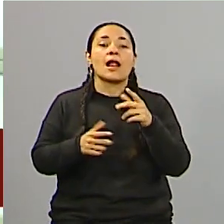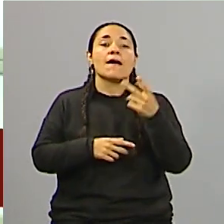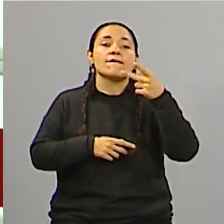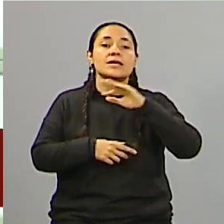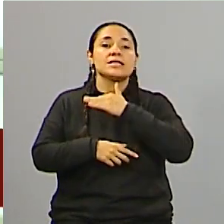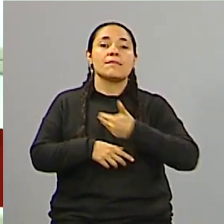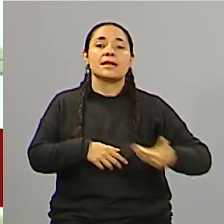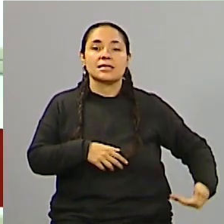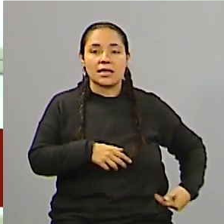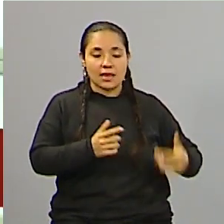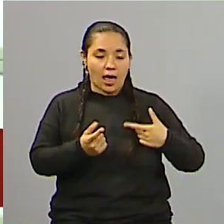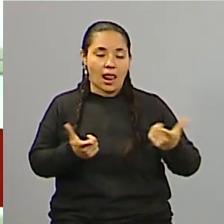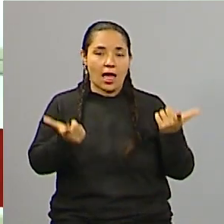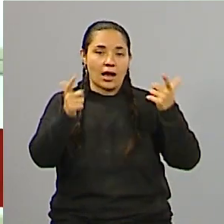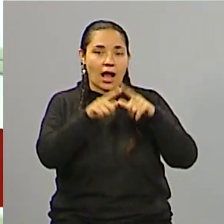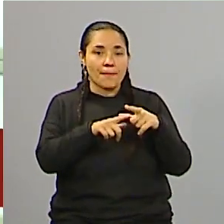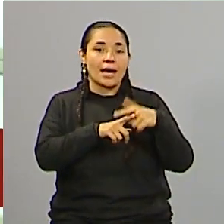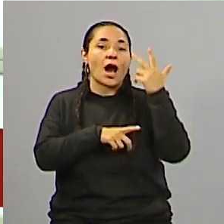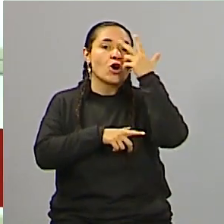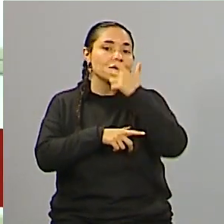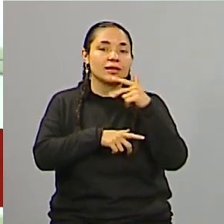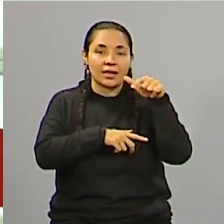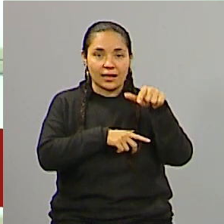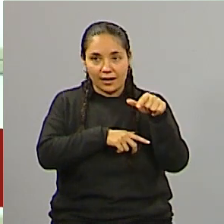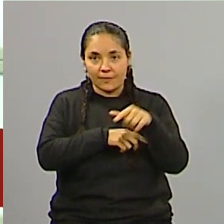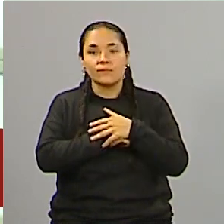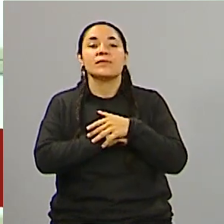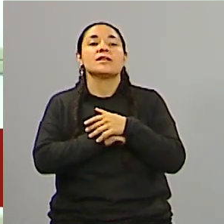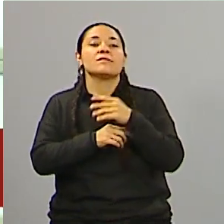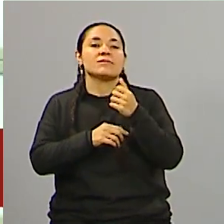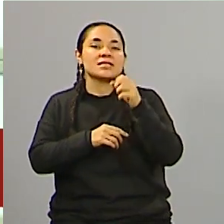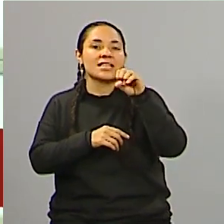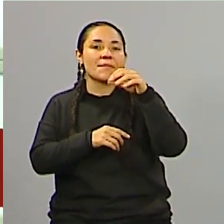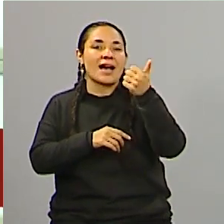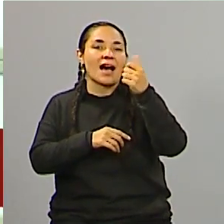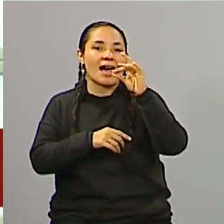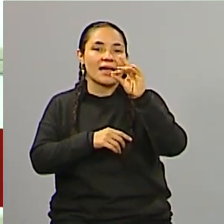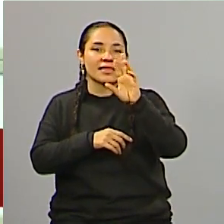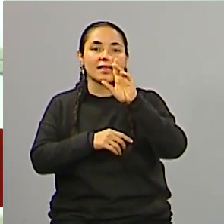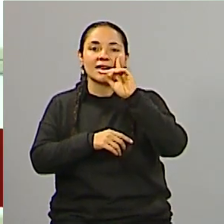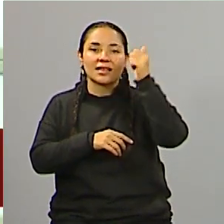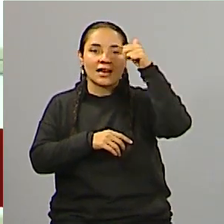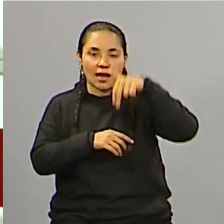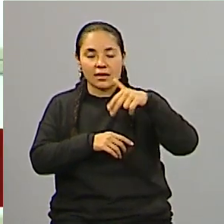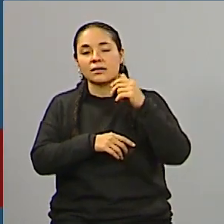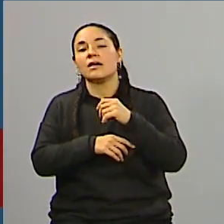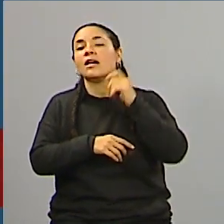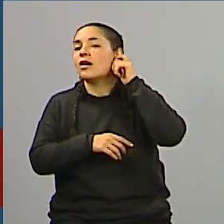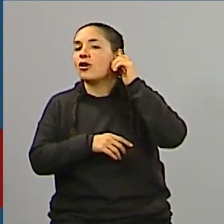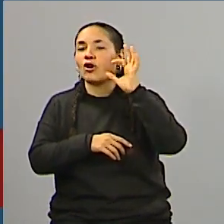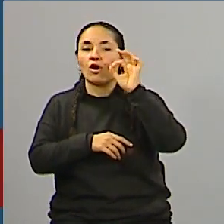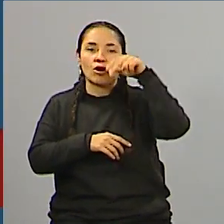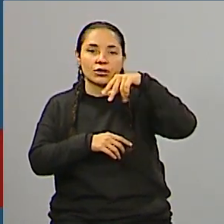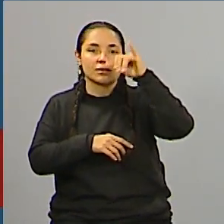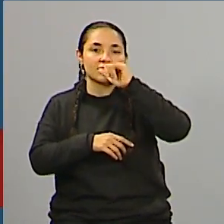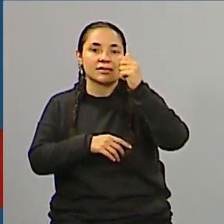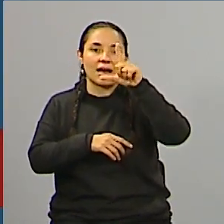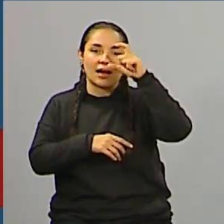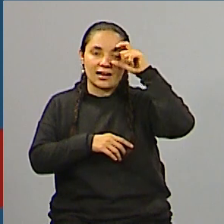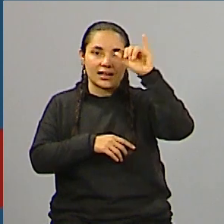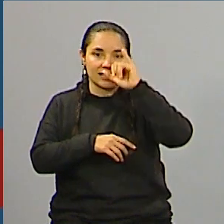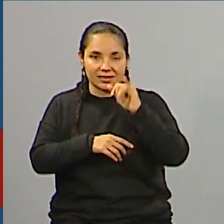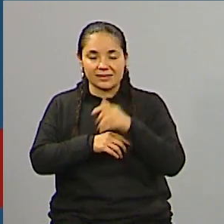para evitar que la inseguridad se siga acrecentando en lo que es, en este caso, la ciudad de Mendoza. Es todo lo que veníamos hablando. El tema de la seguridad